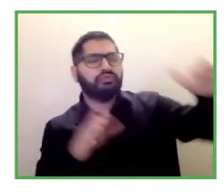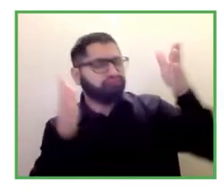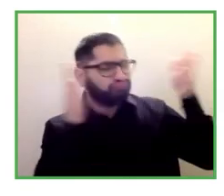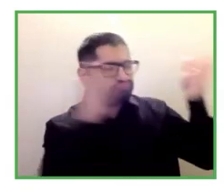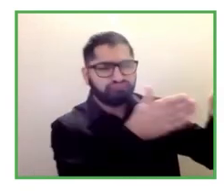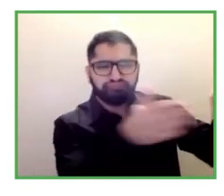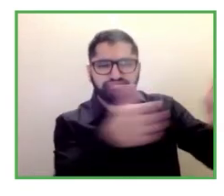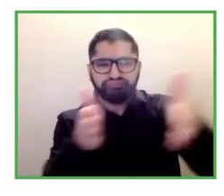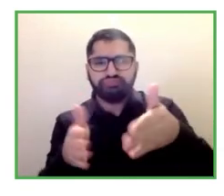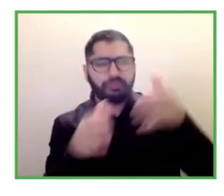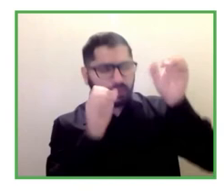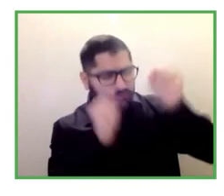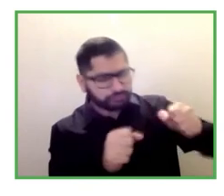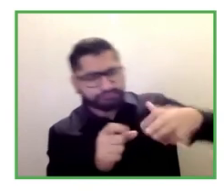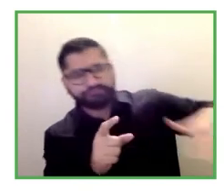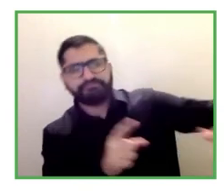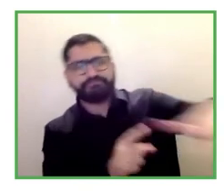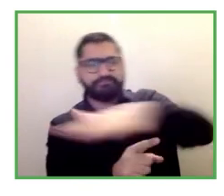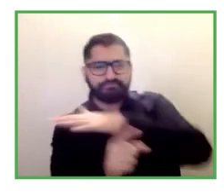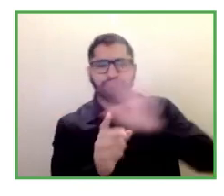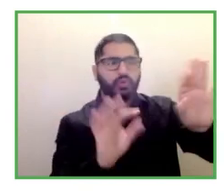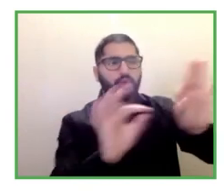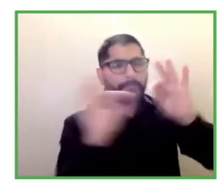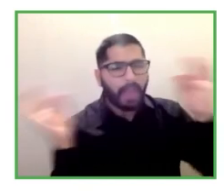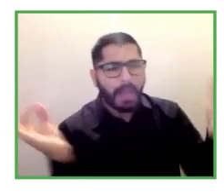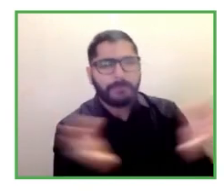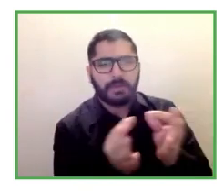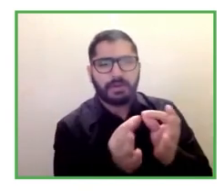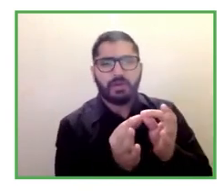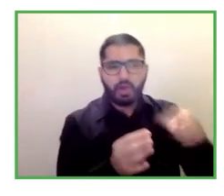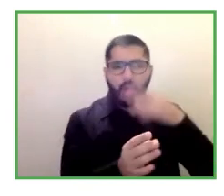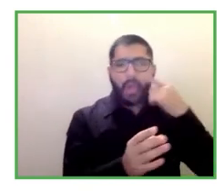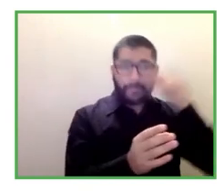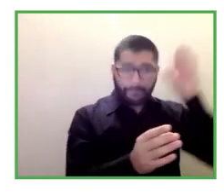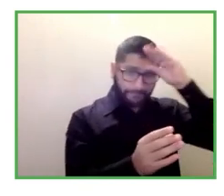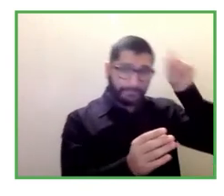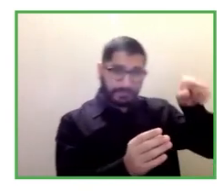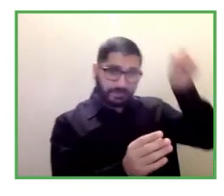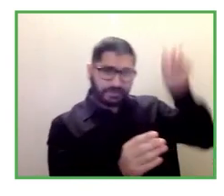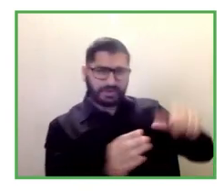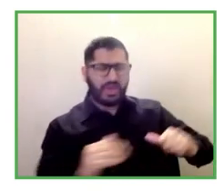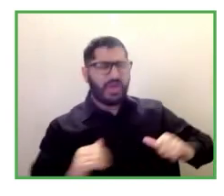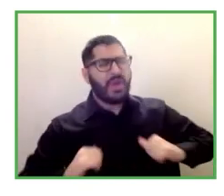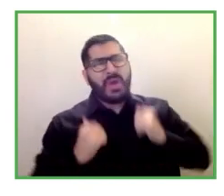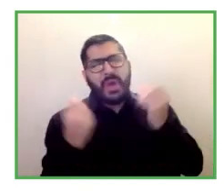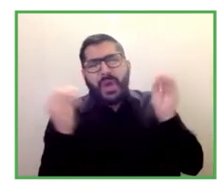tenía algunas dificultades, entonces no pudimos ayudarlo a mantener su empleo.